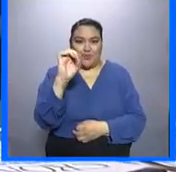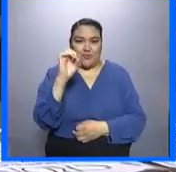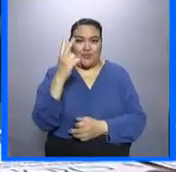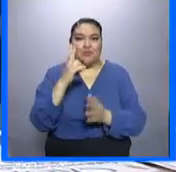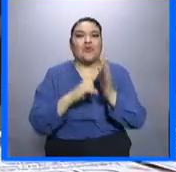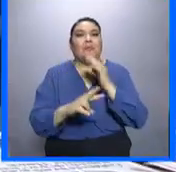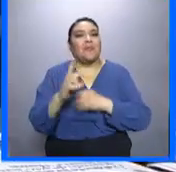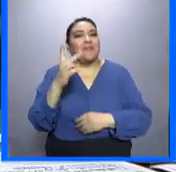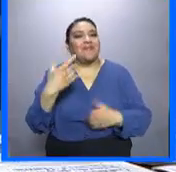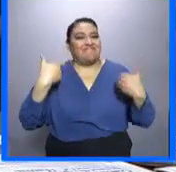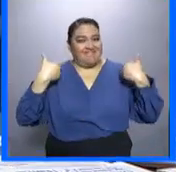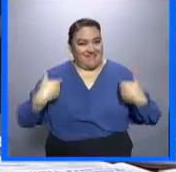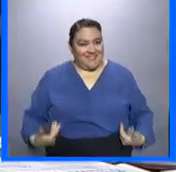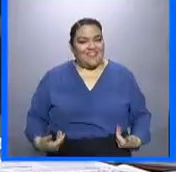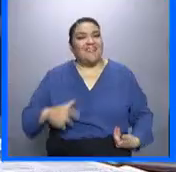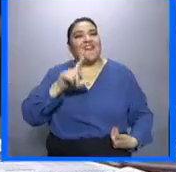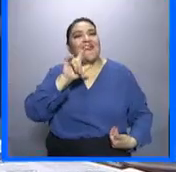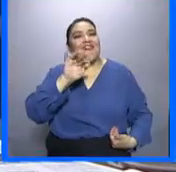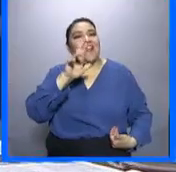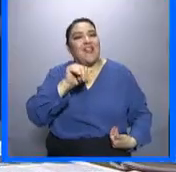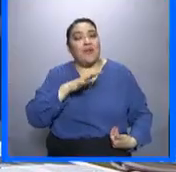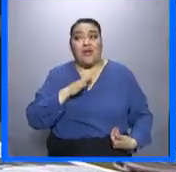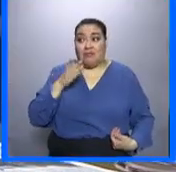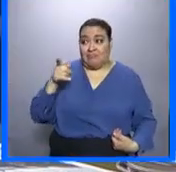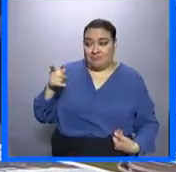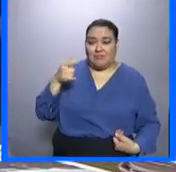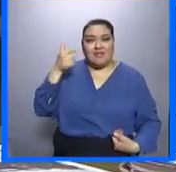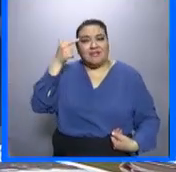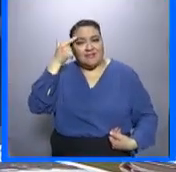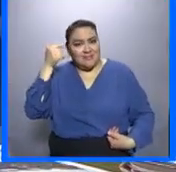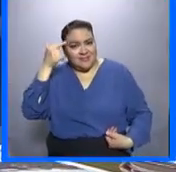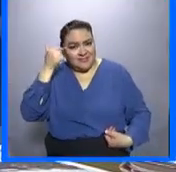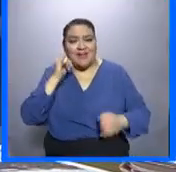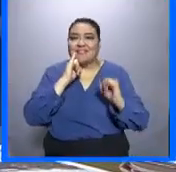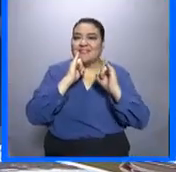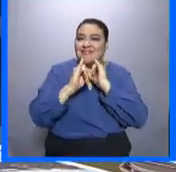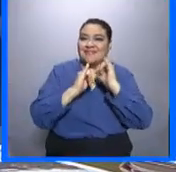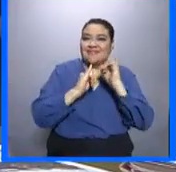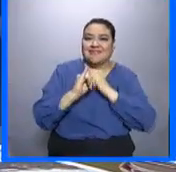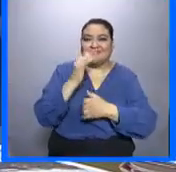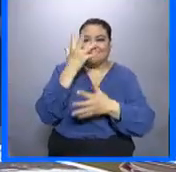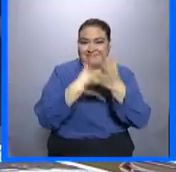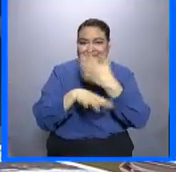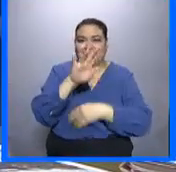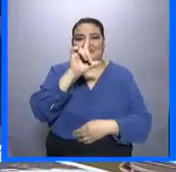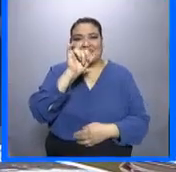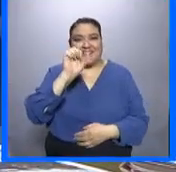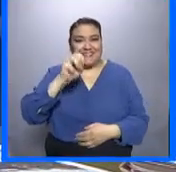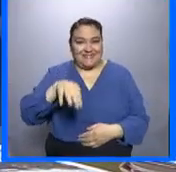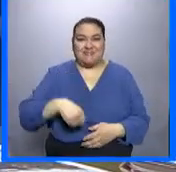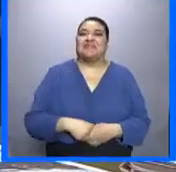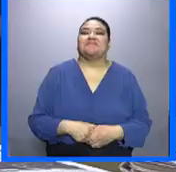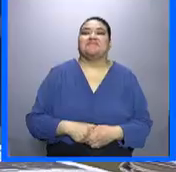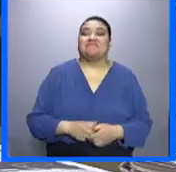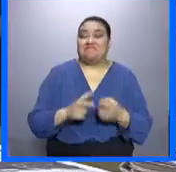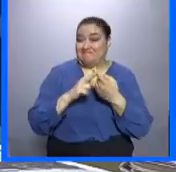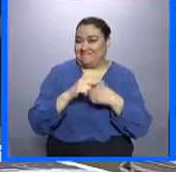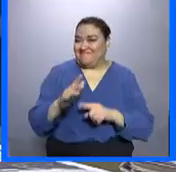2025. Soy Laura Murillo y saludo a Gabriela Herrera en la interpretación en lengua de señas mexicana. Comenzamos.